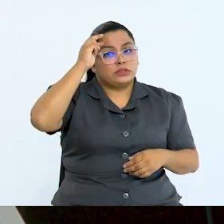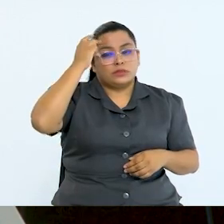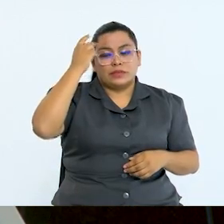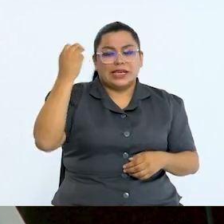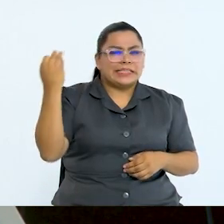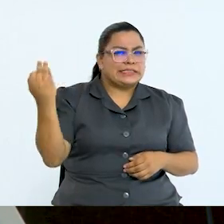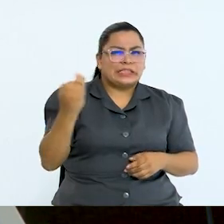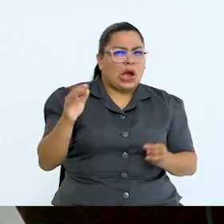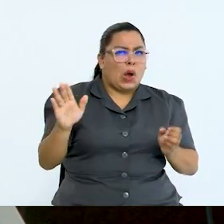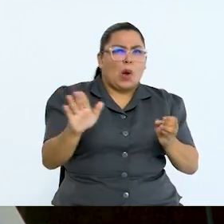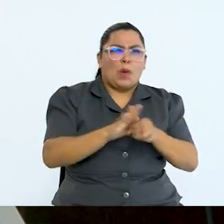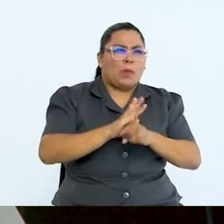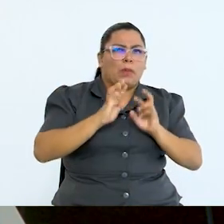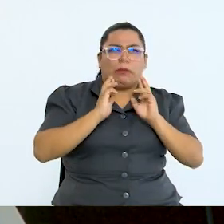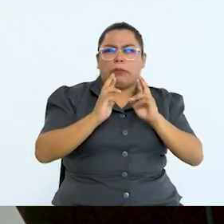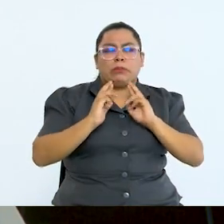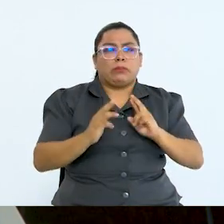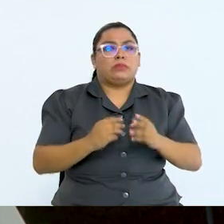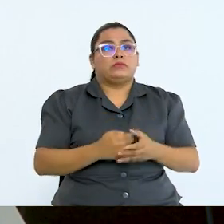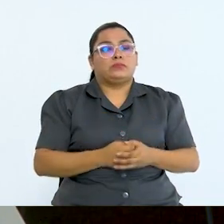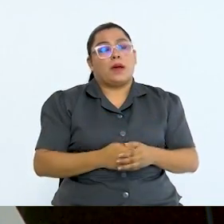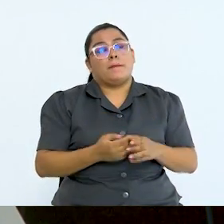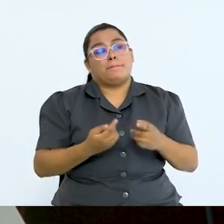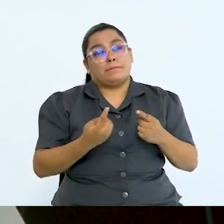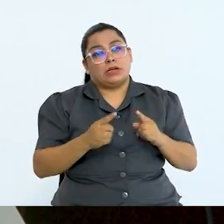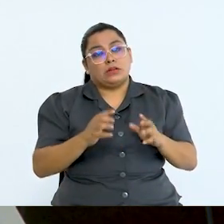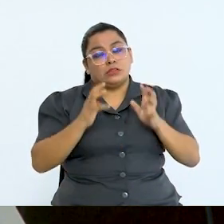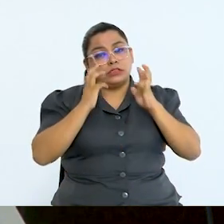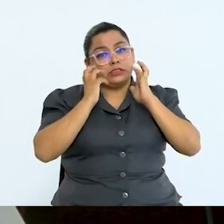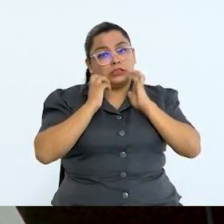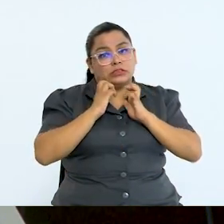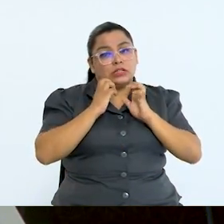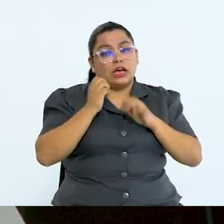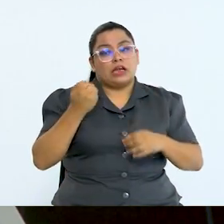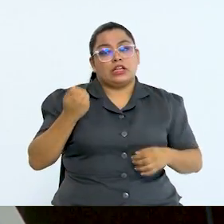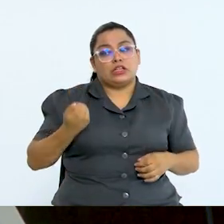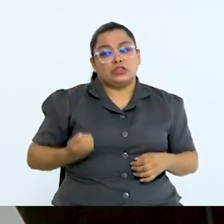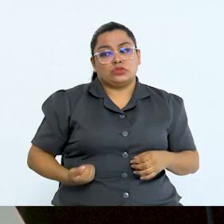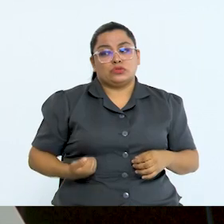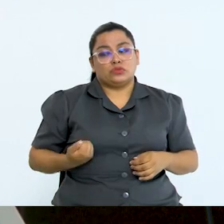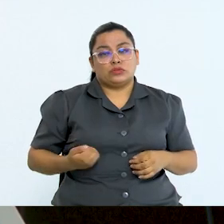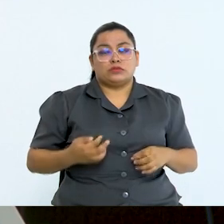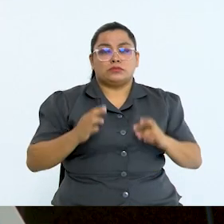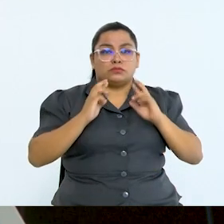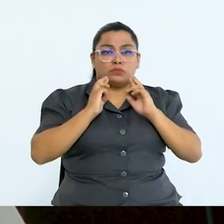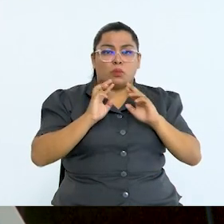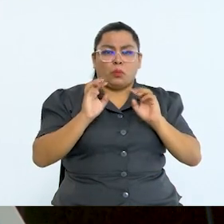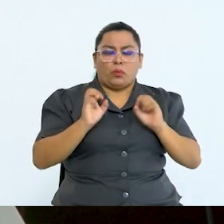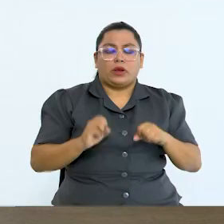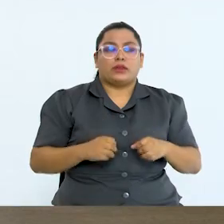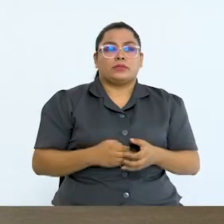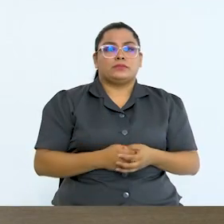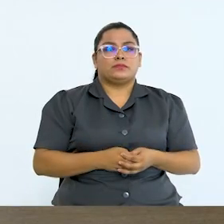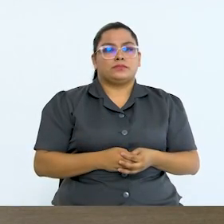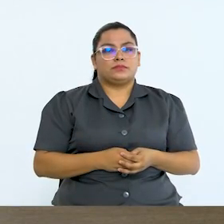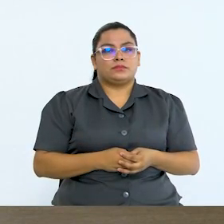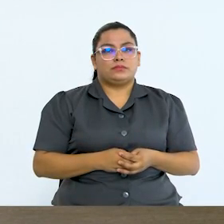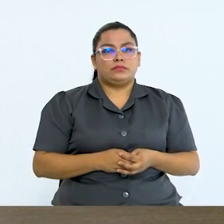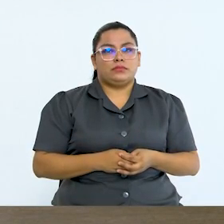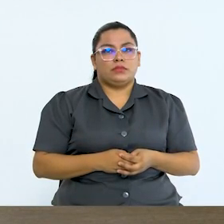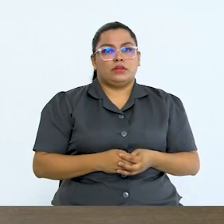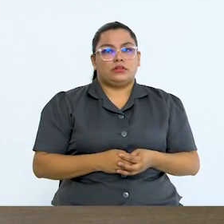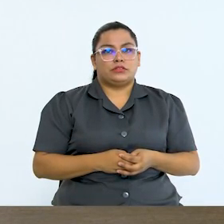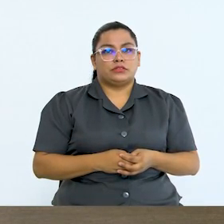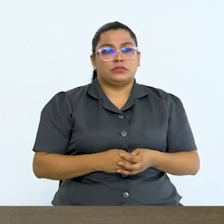resolver todos los ejercicios, sino garantizar que sea el estudiante quien los resuelva.